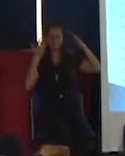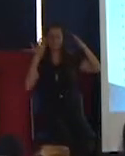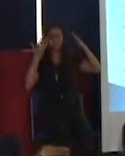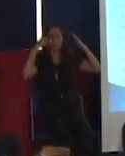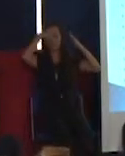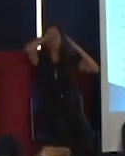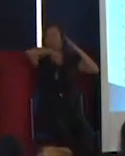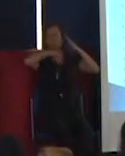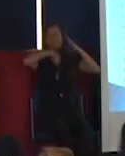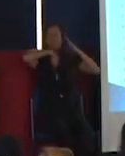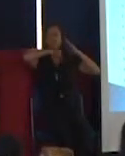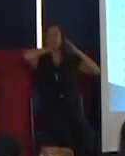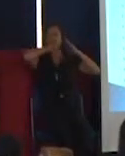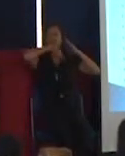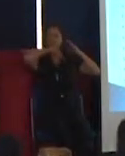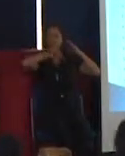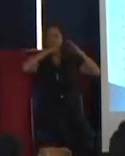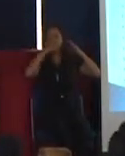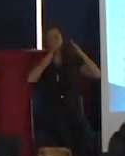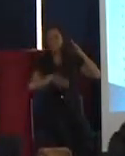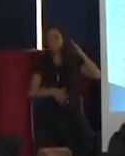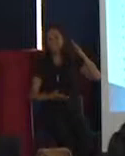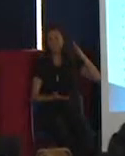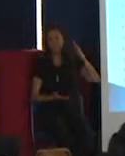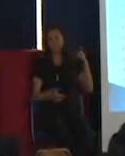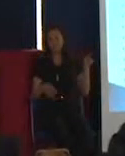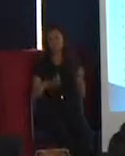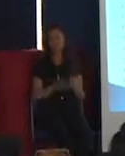lo demás creo que no funcionaría.